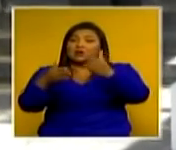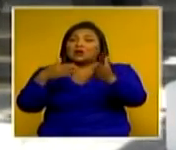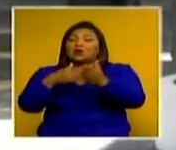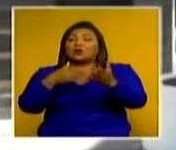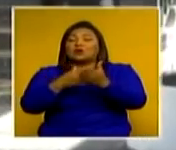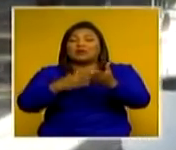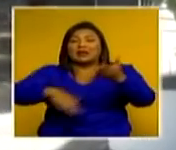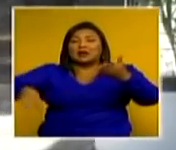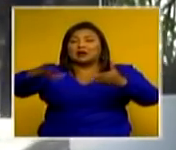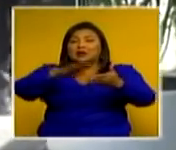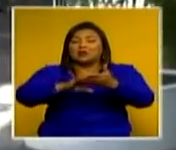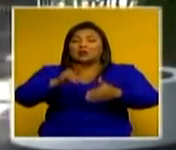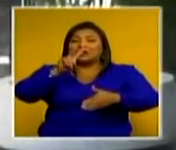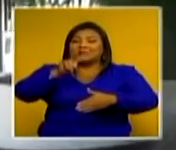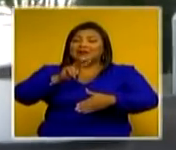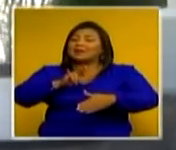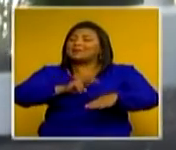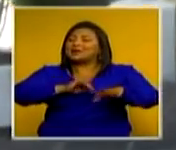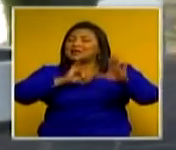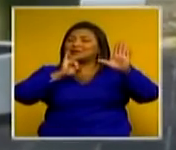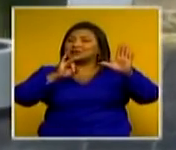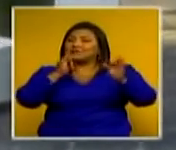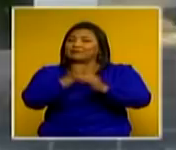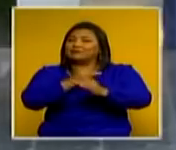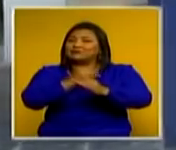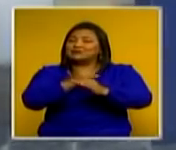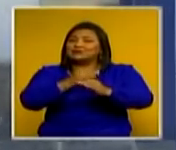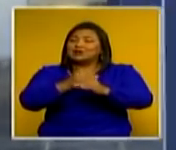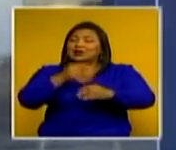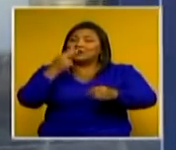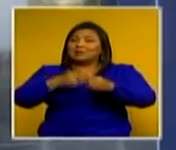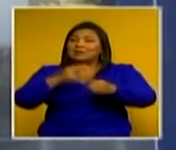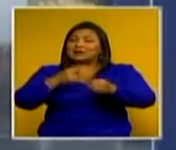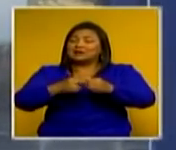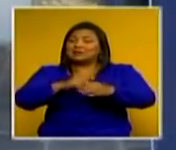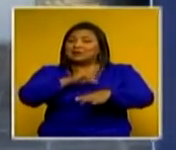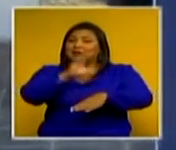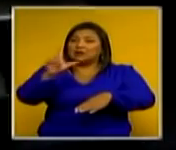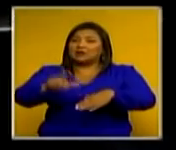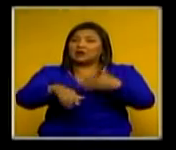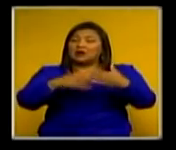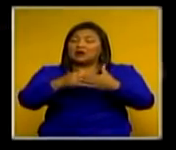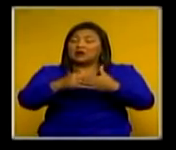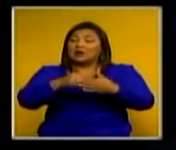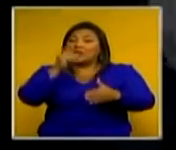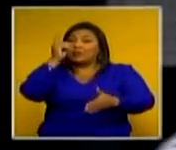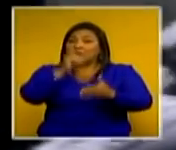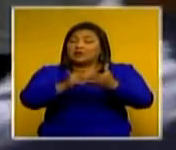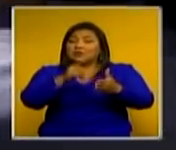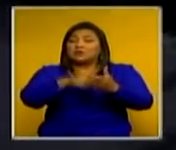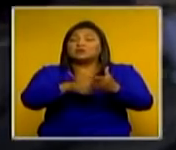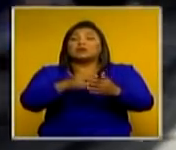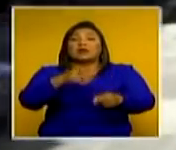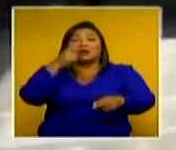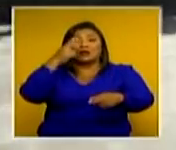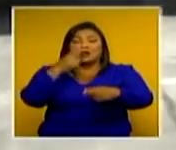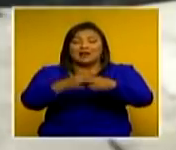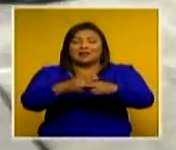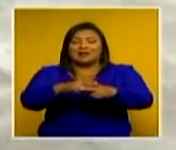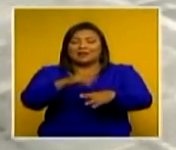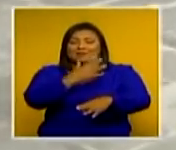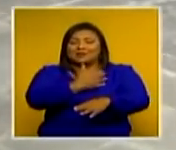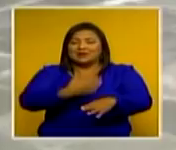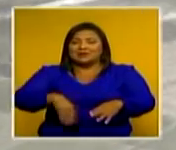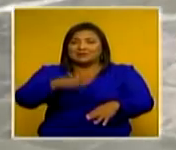alrededor de 27 ex funcionarios que participaron en esta causa legal entre los denunciados se encuentran el ex presidente rafael